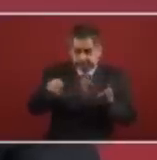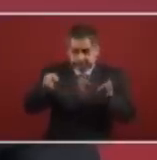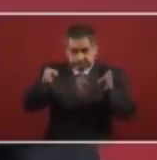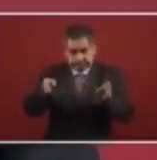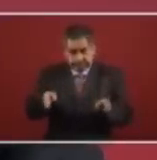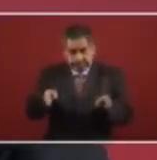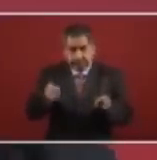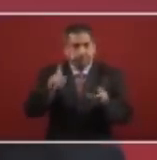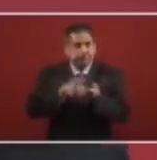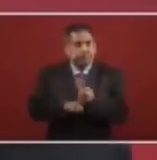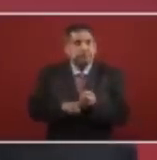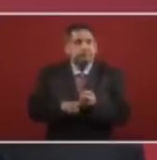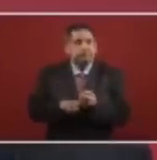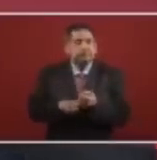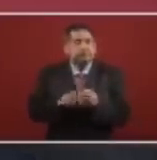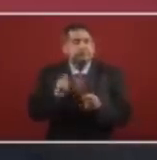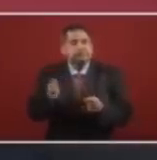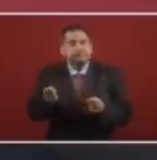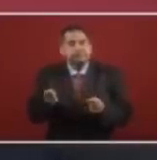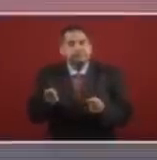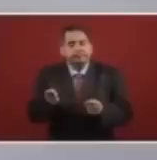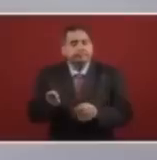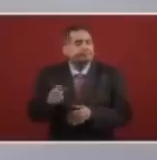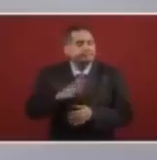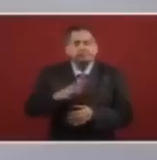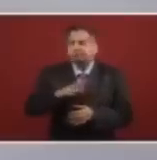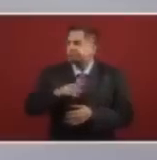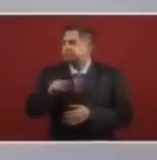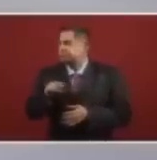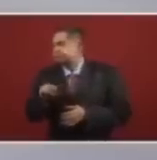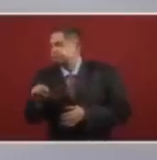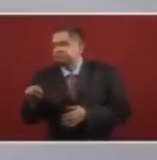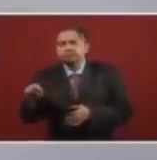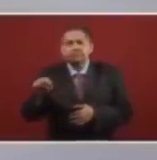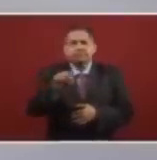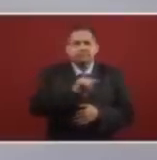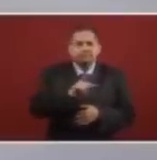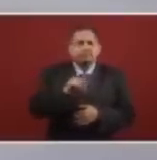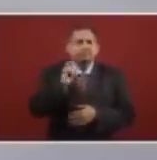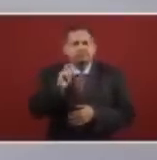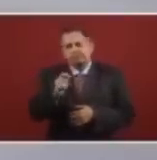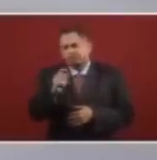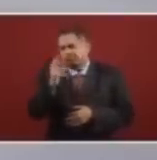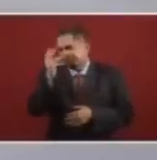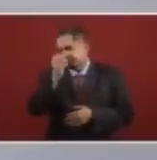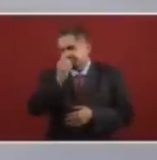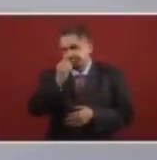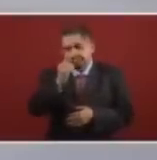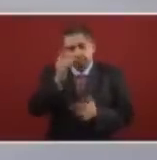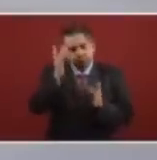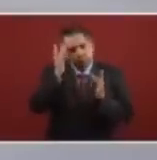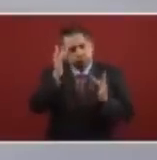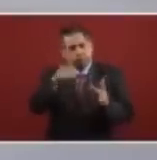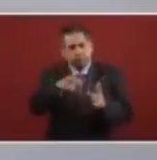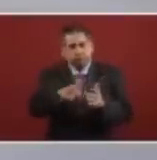en que existen las benditas redes sociales